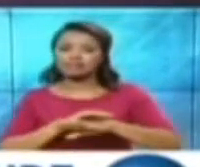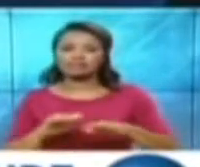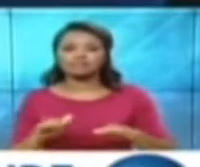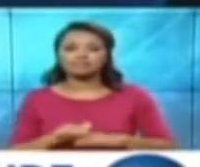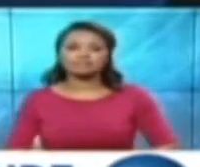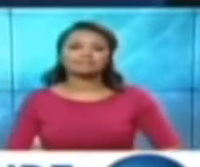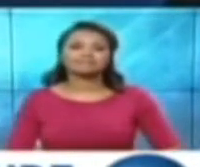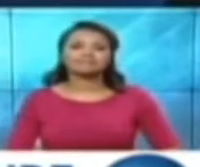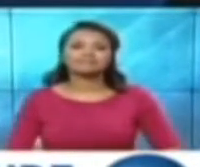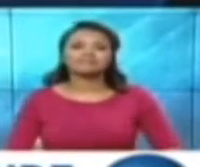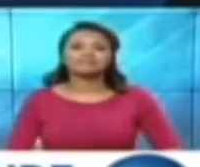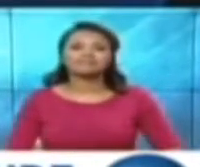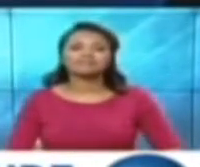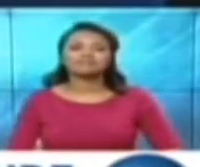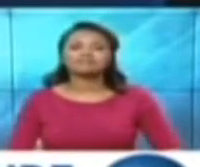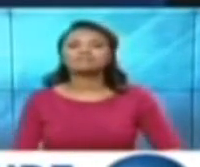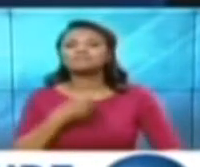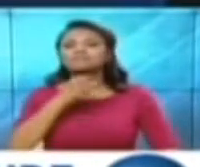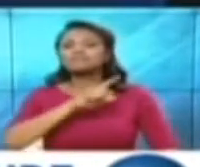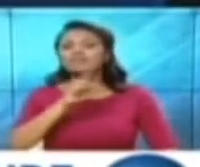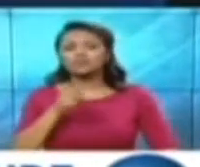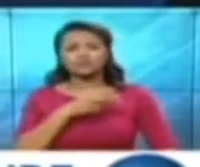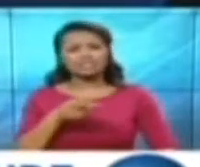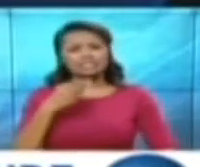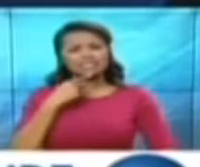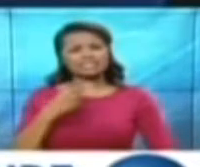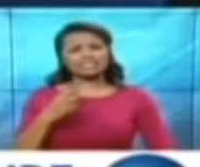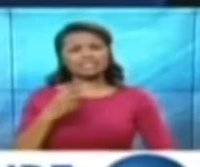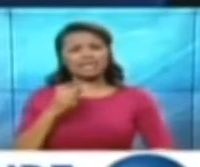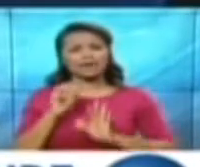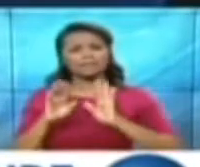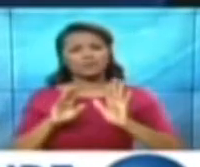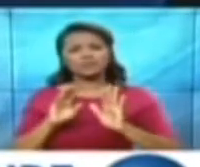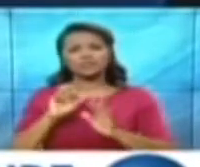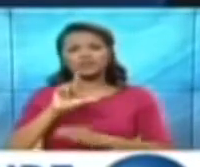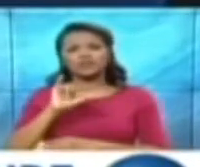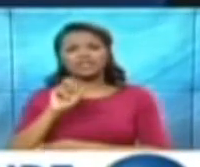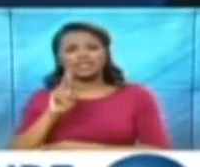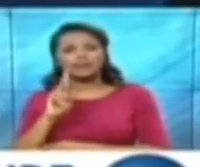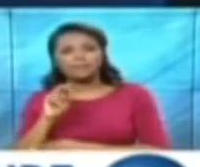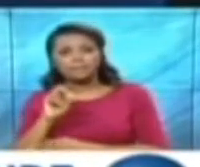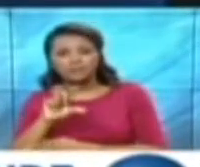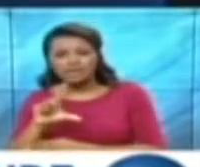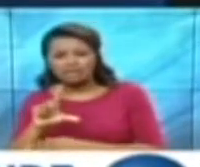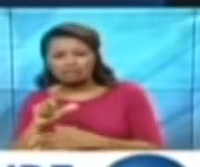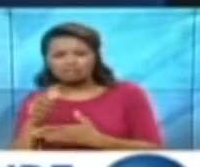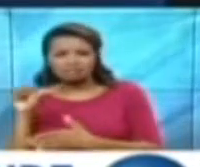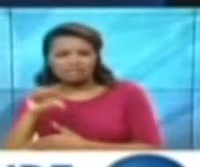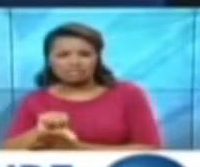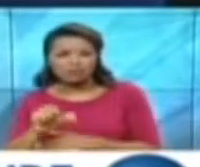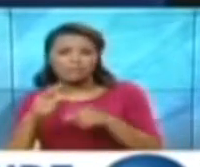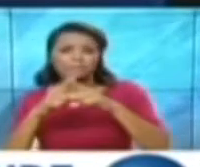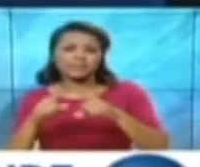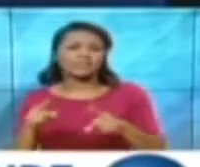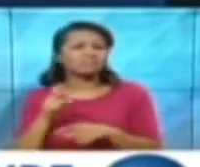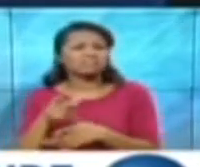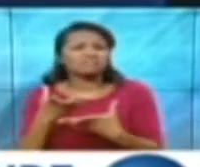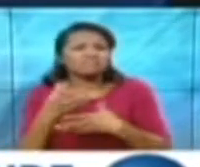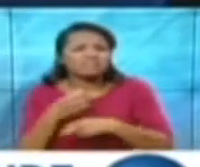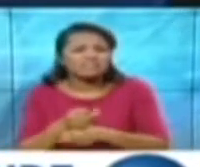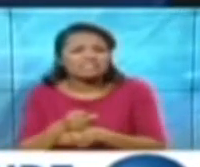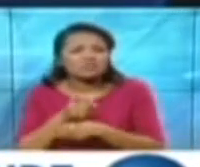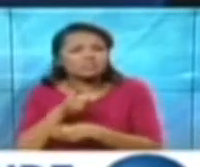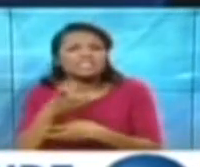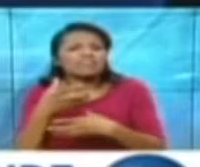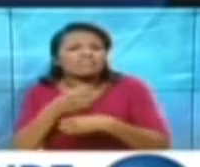si usted dice que el modelo neoliberal fracasó para la administración y lograr una cobertura universal de salud entonces qué